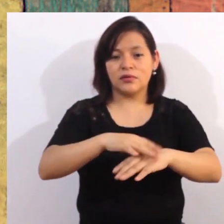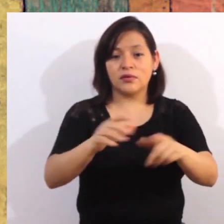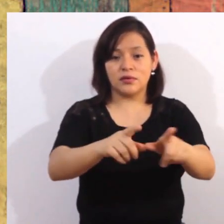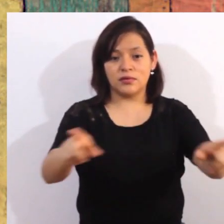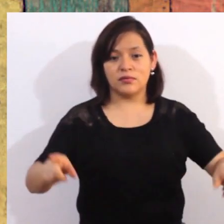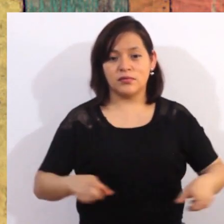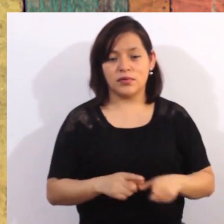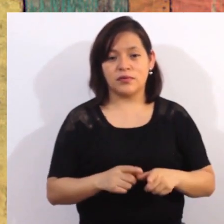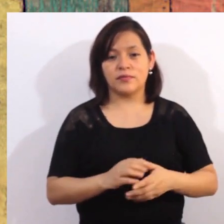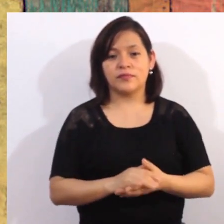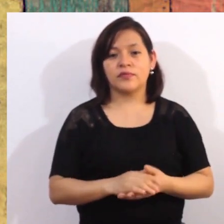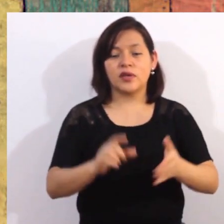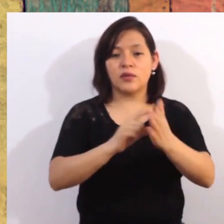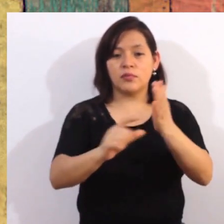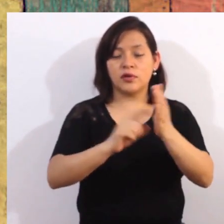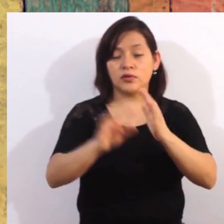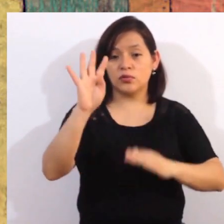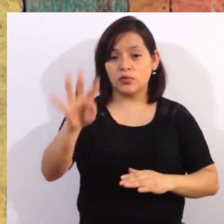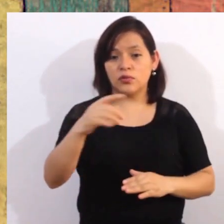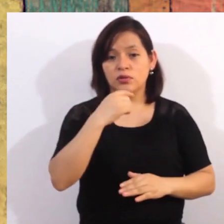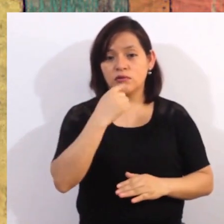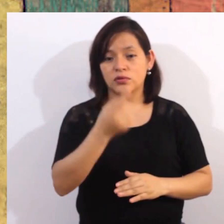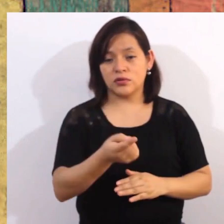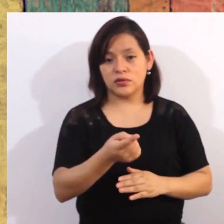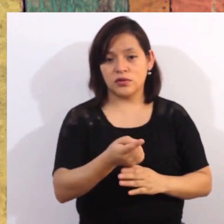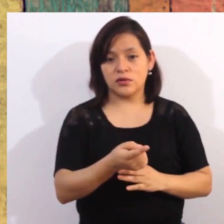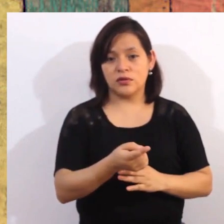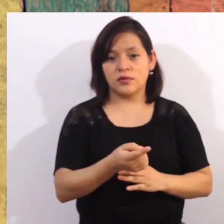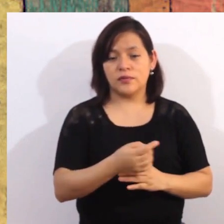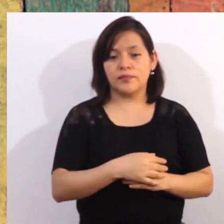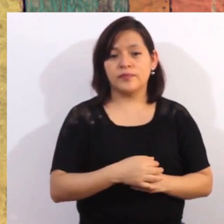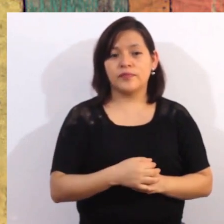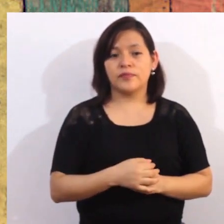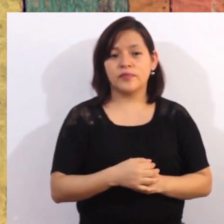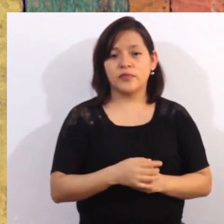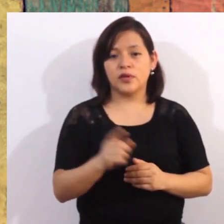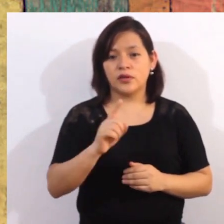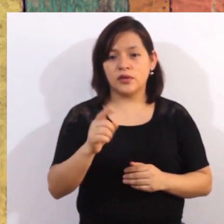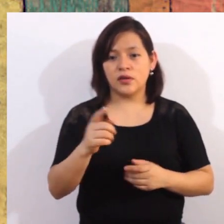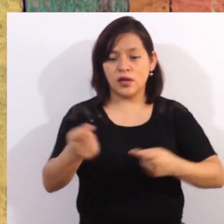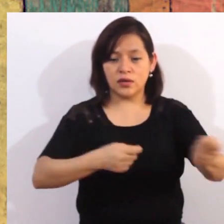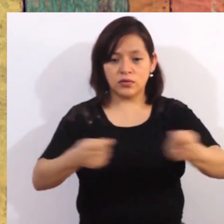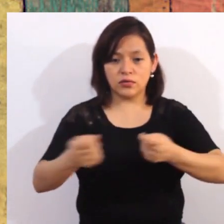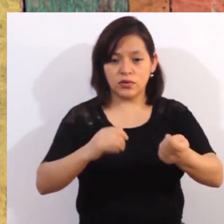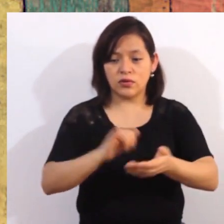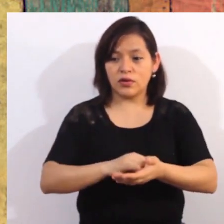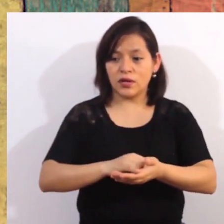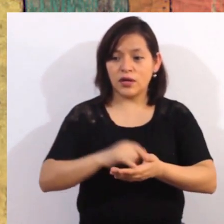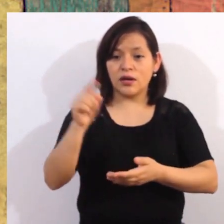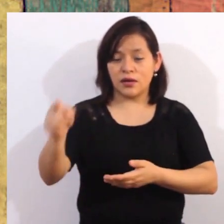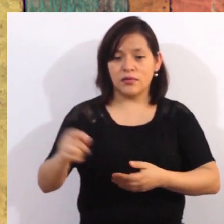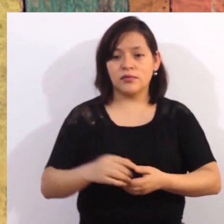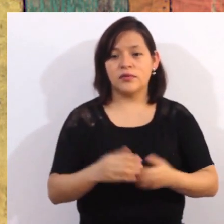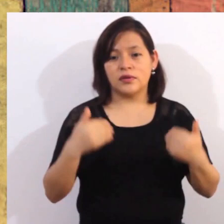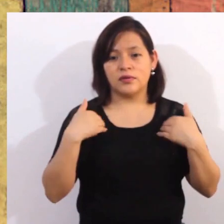años. El versículo 4 nos dice, ni según el dominio con que él dominó. Estos 4 generales que se